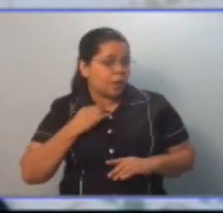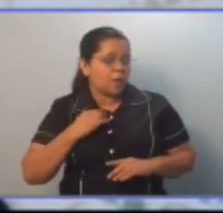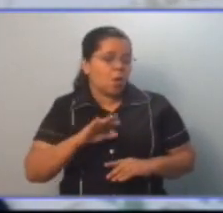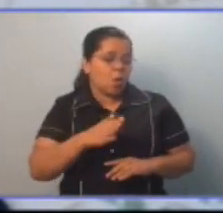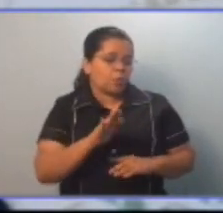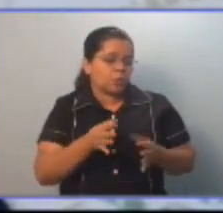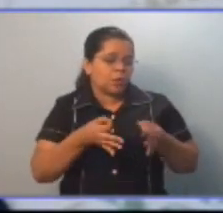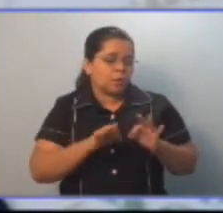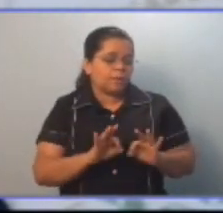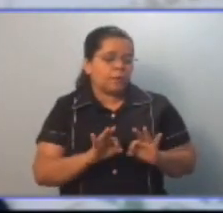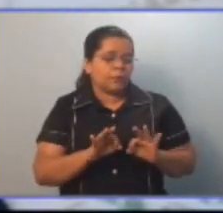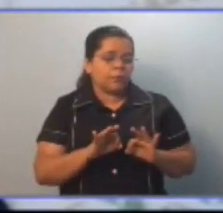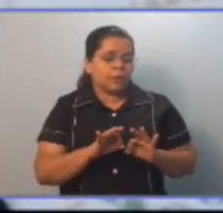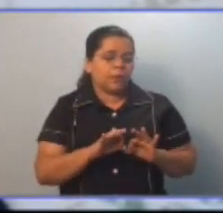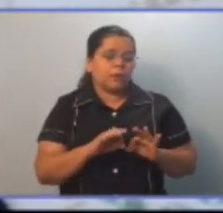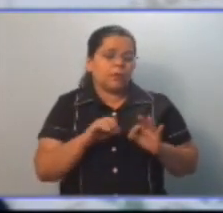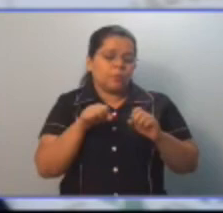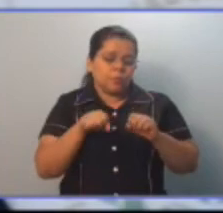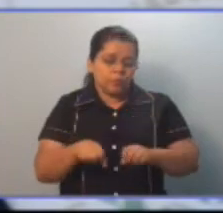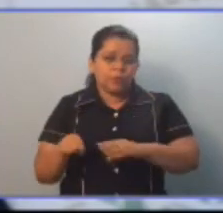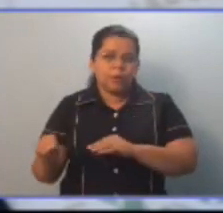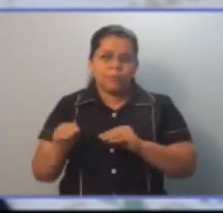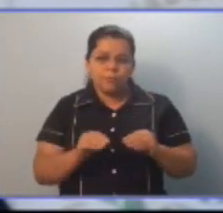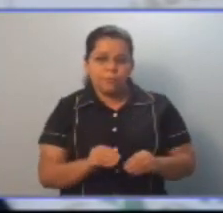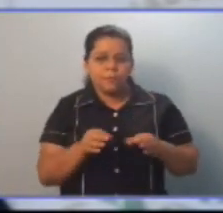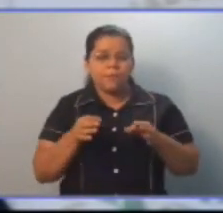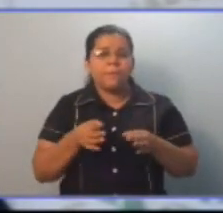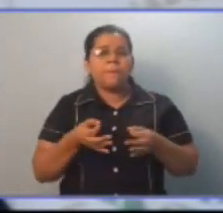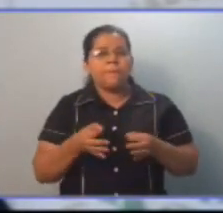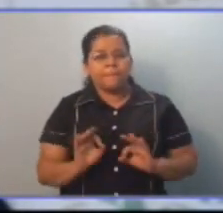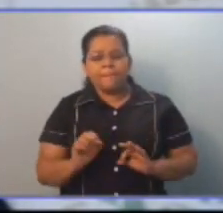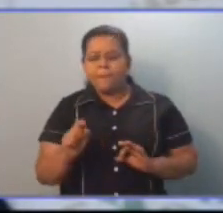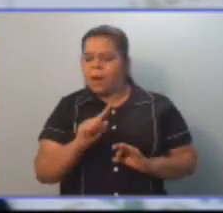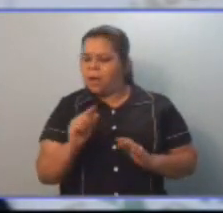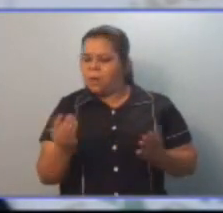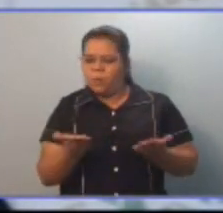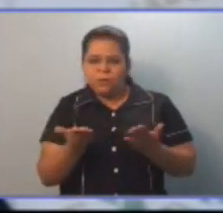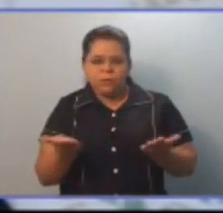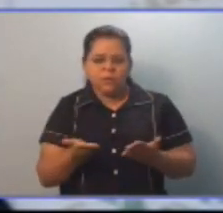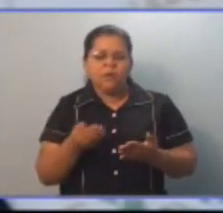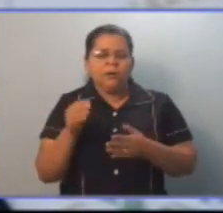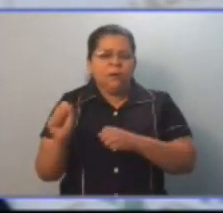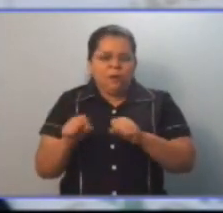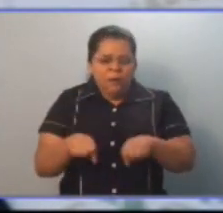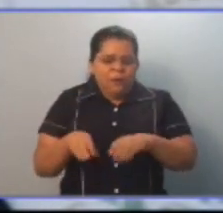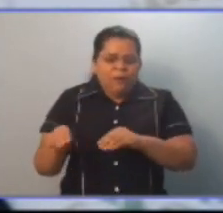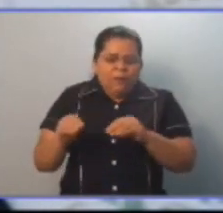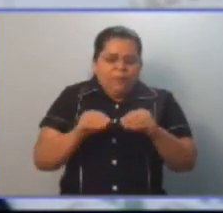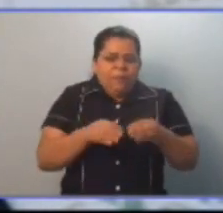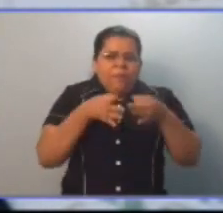medios del nepotismo, debieran de implementarse mecanismos para que eso no se dé, o implementarse de alguna